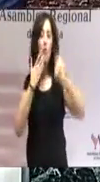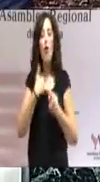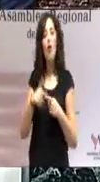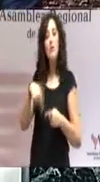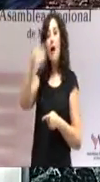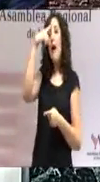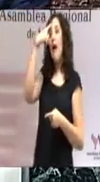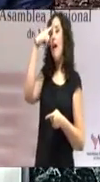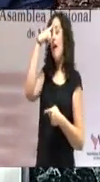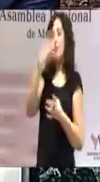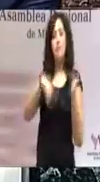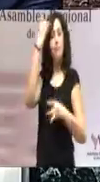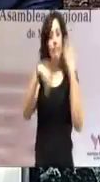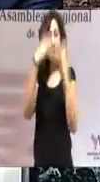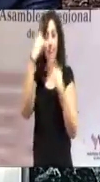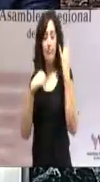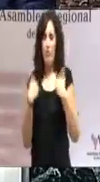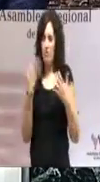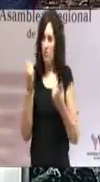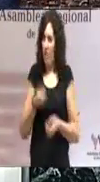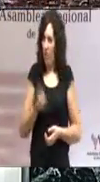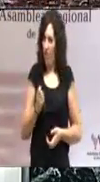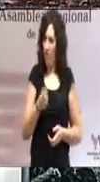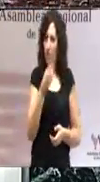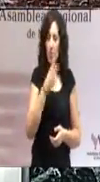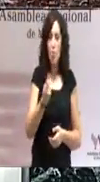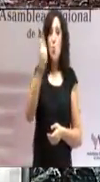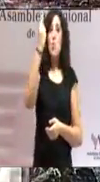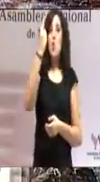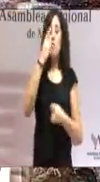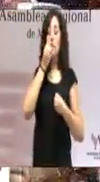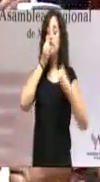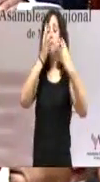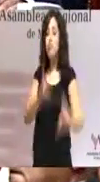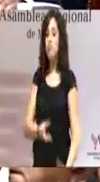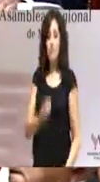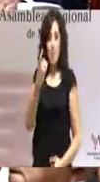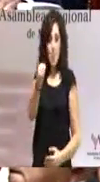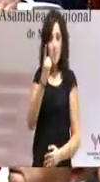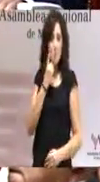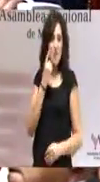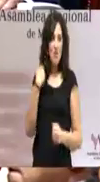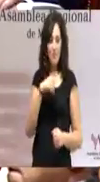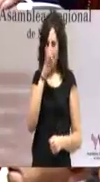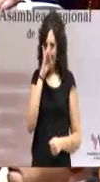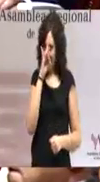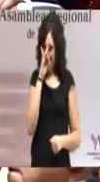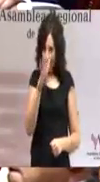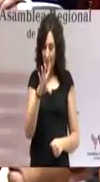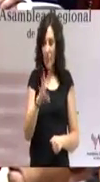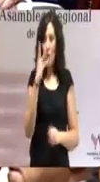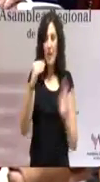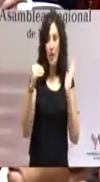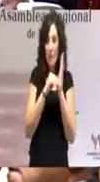por minutos en las ocurrencias. Pero hay una que me ha dejado absorto. Usted ha cifrado en 4.000 millones